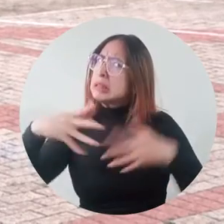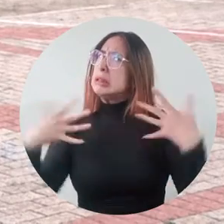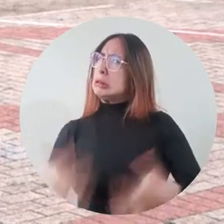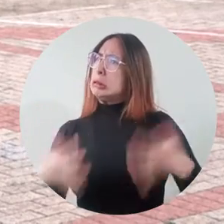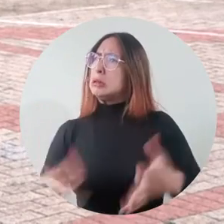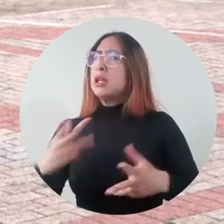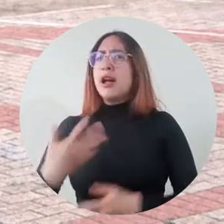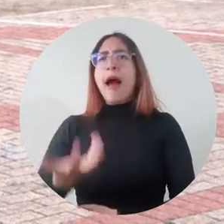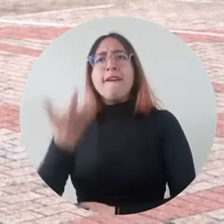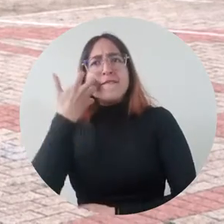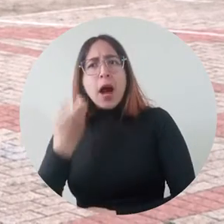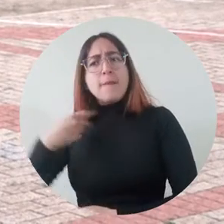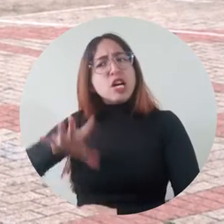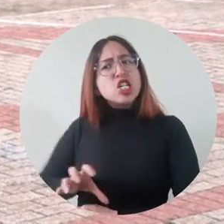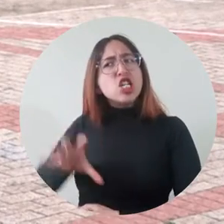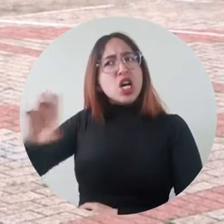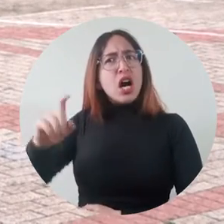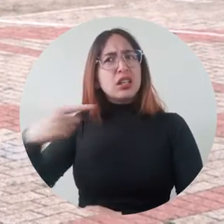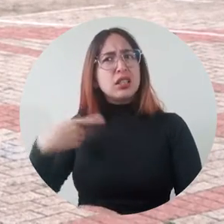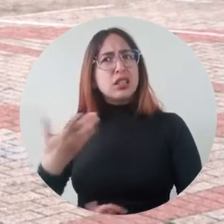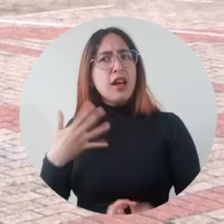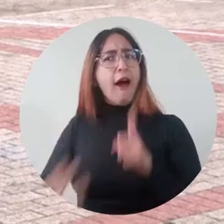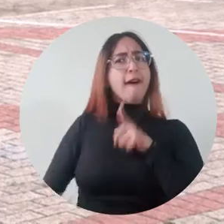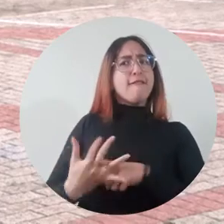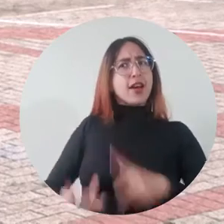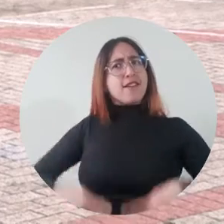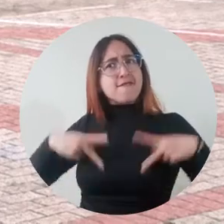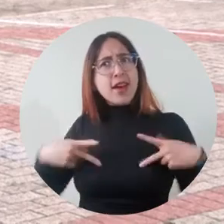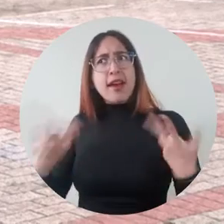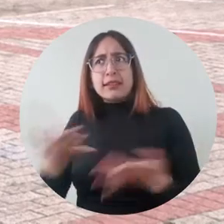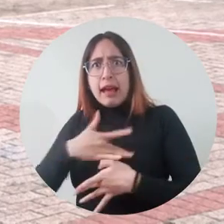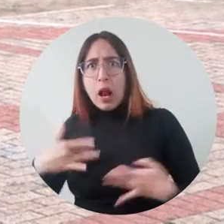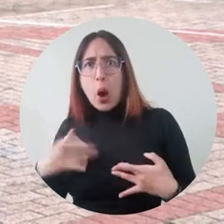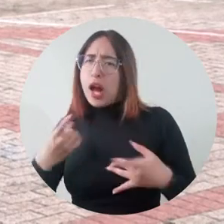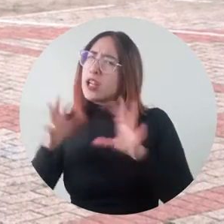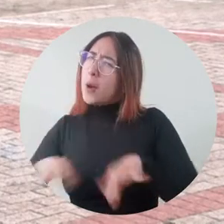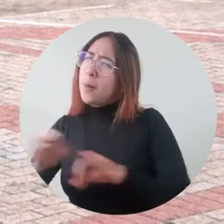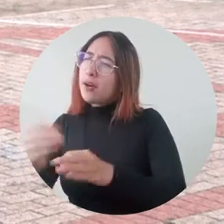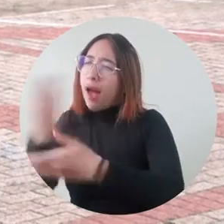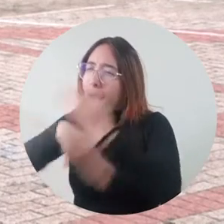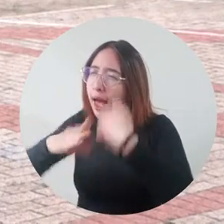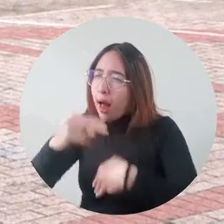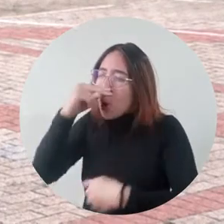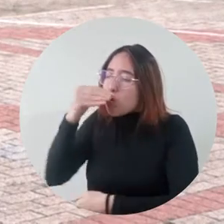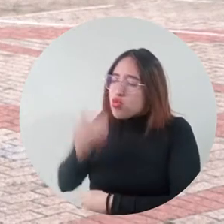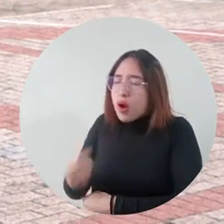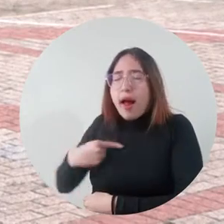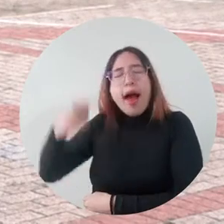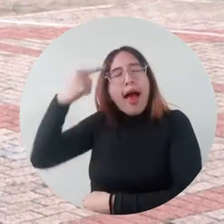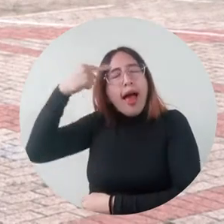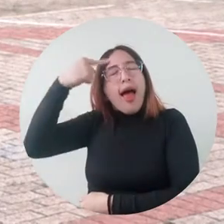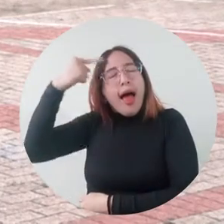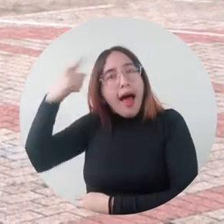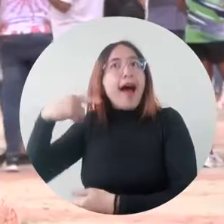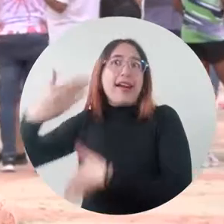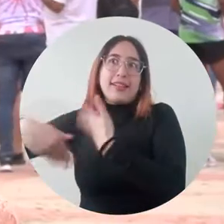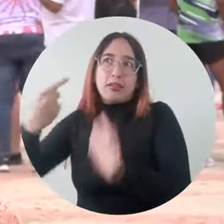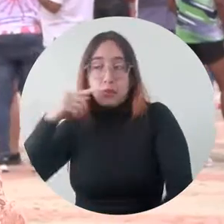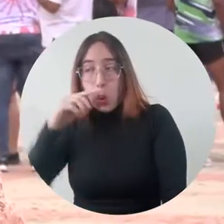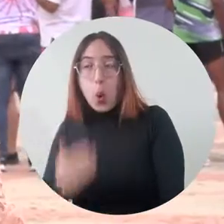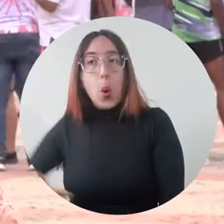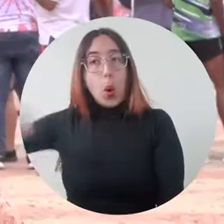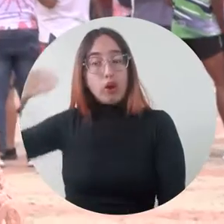sobre esta enfermedad es muy importante el autocuidado desde muy pequeñas que tengamos la importancia sobre eso